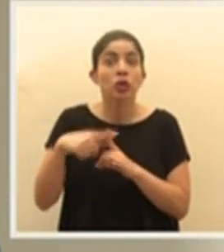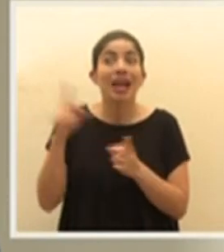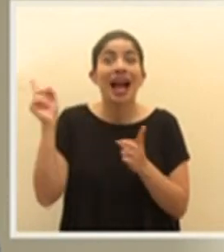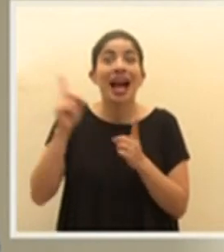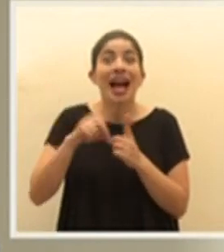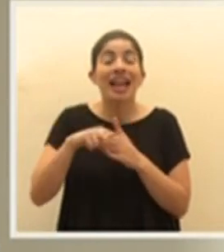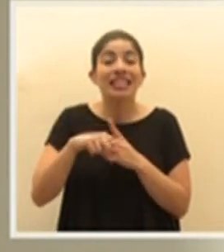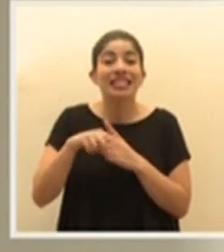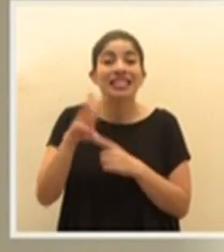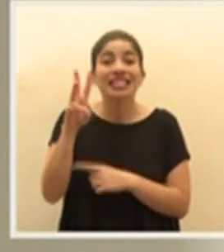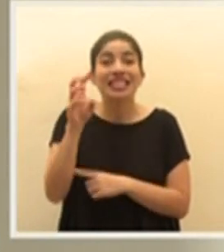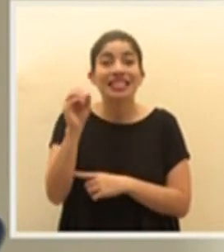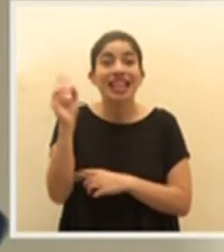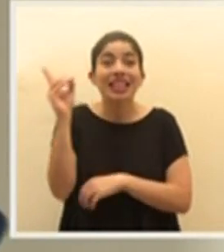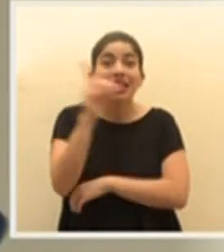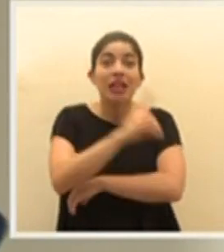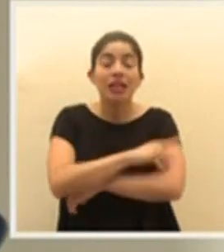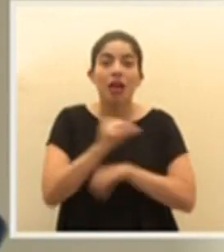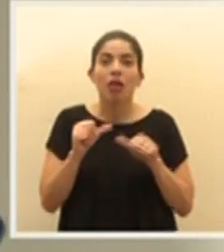hasta 60 días.